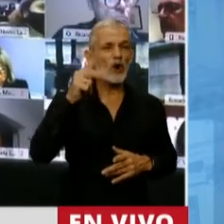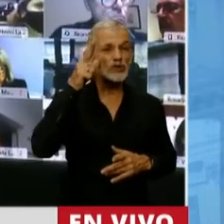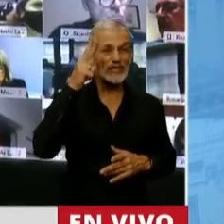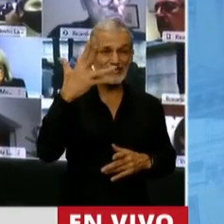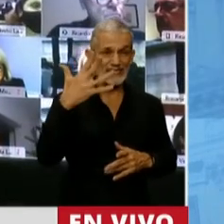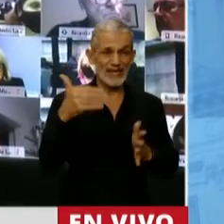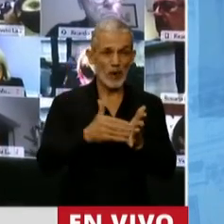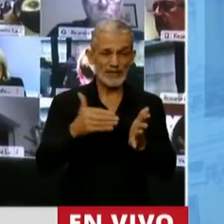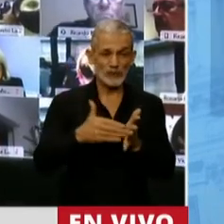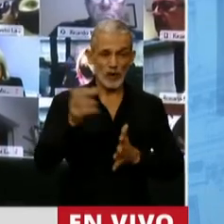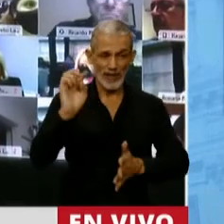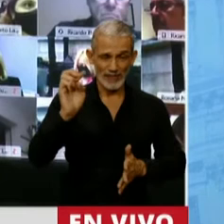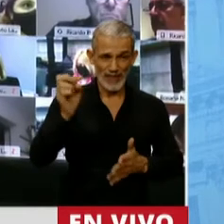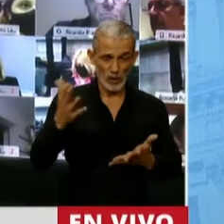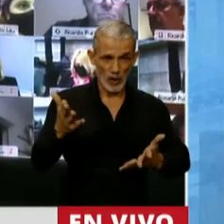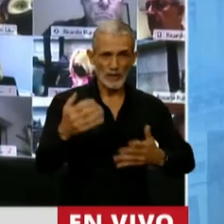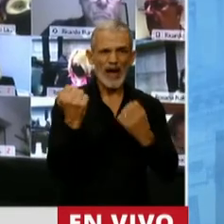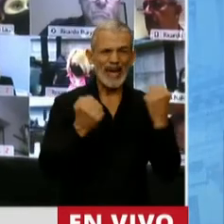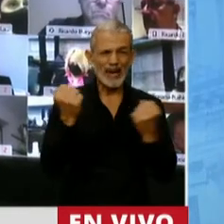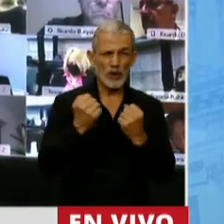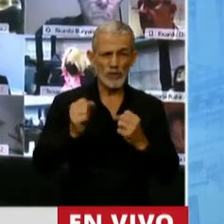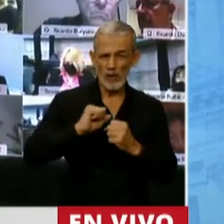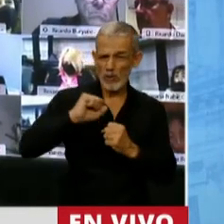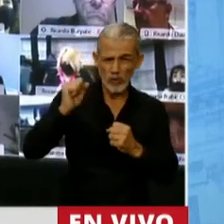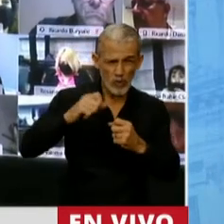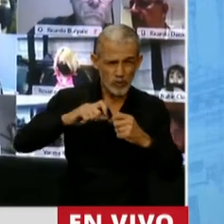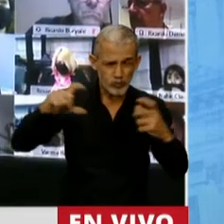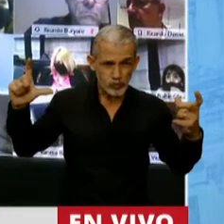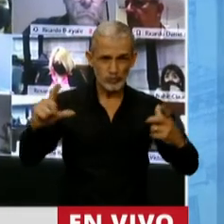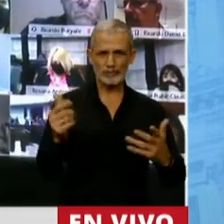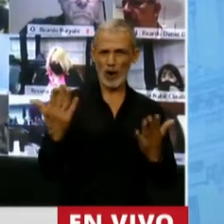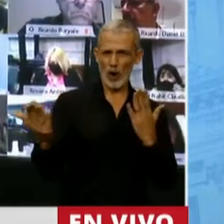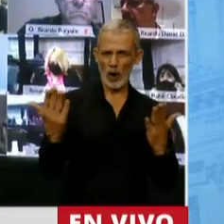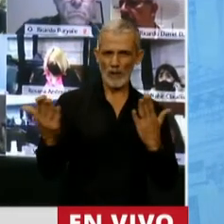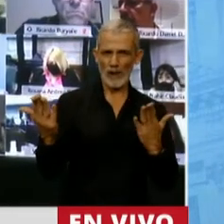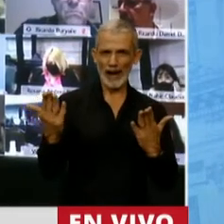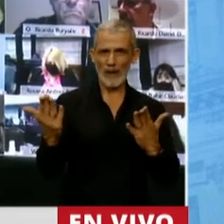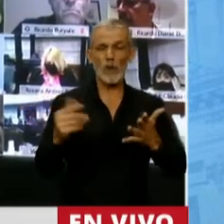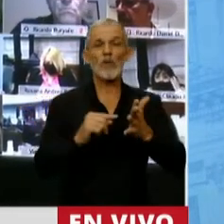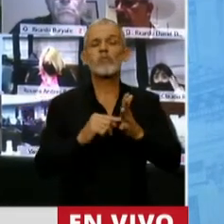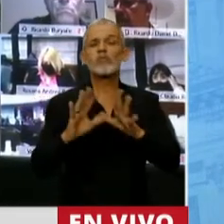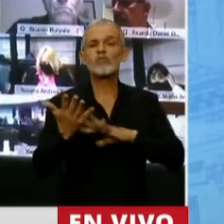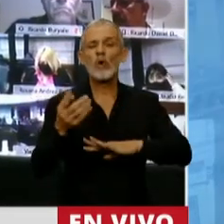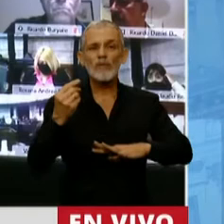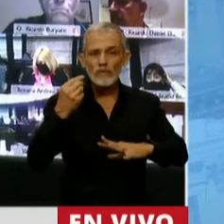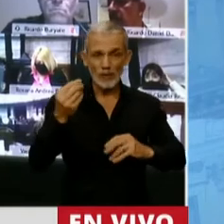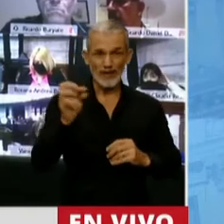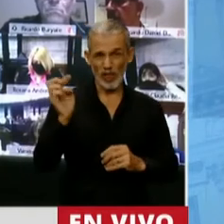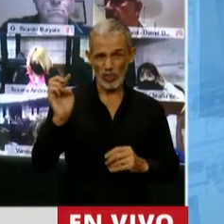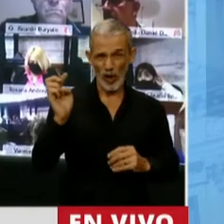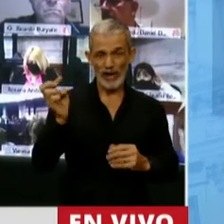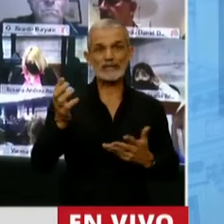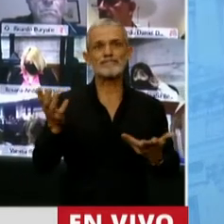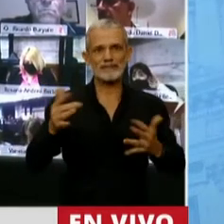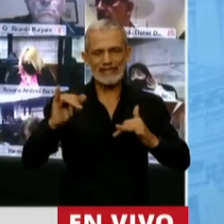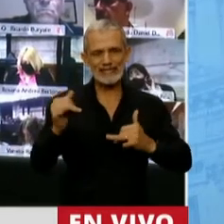2.185 millones de dólares. Atendiendo a una economía tan inflacionaria como la nuestra, si comparamos el punto de vista de dólares, sí